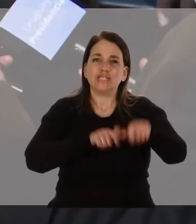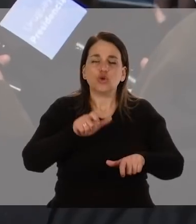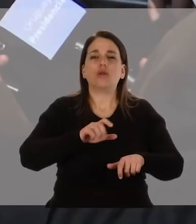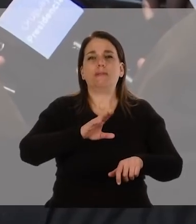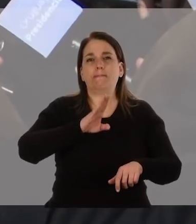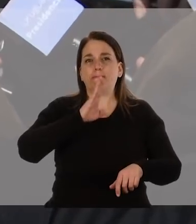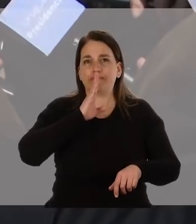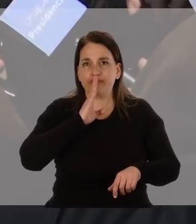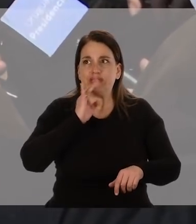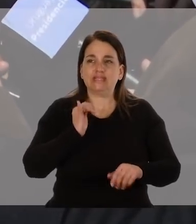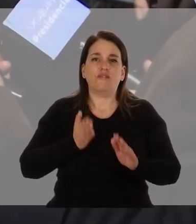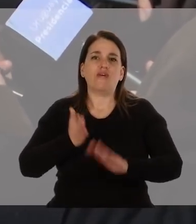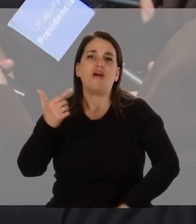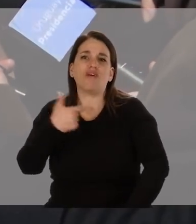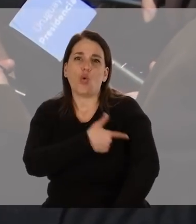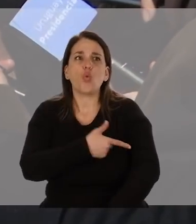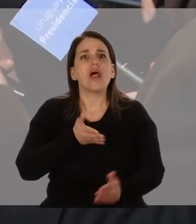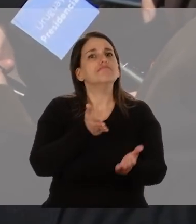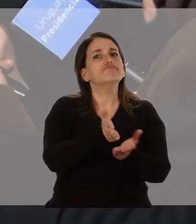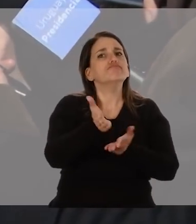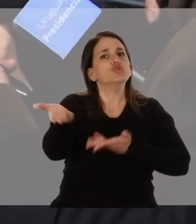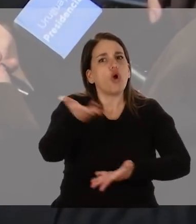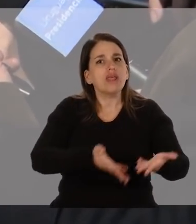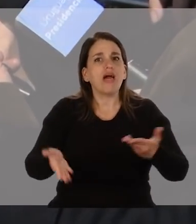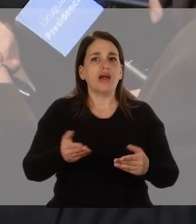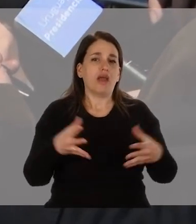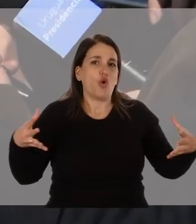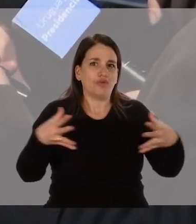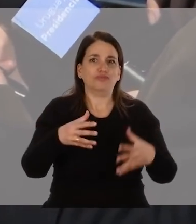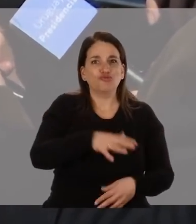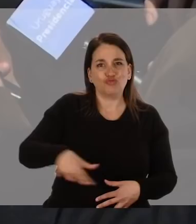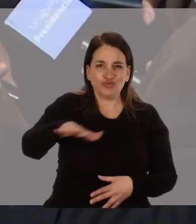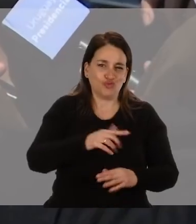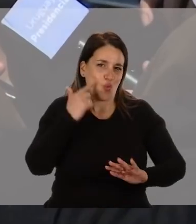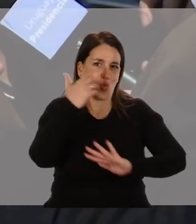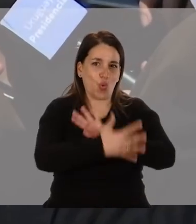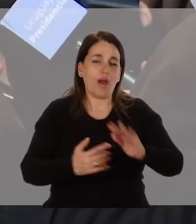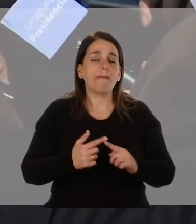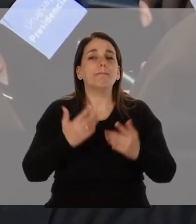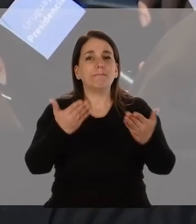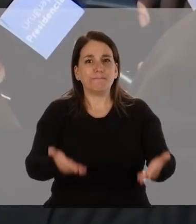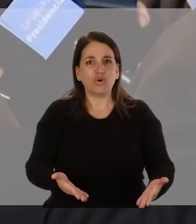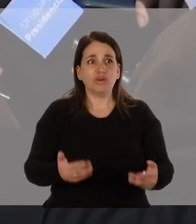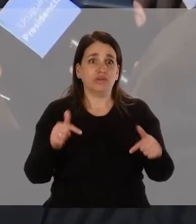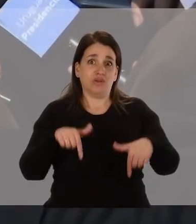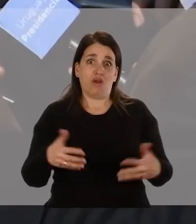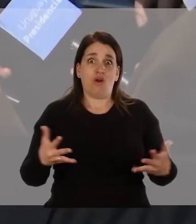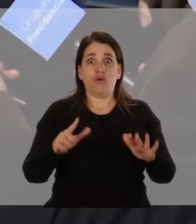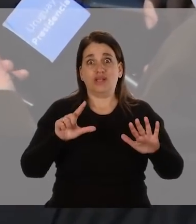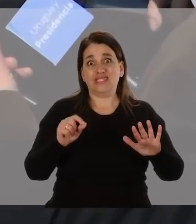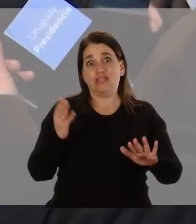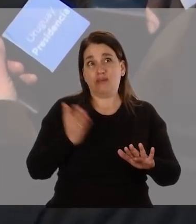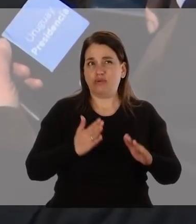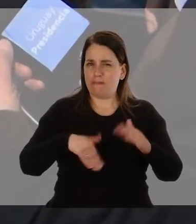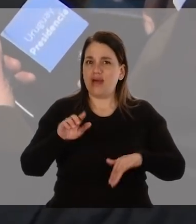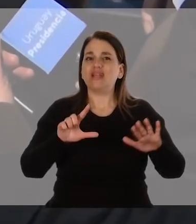más la gente que en silencio se va a vacunar y es solidaria para con su gente y para con el resto de los uruguayos, y por eso estamos